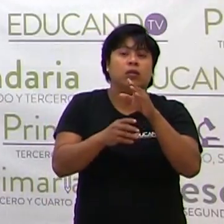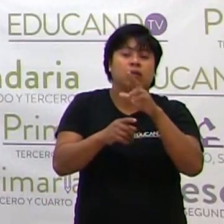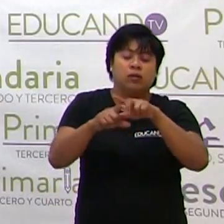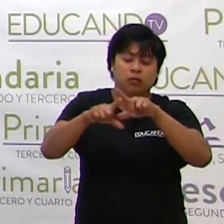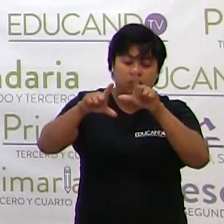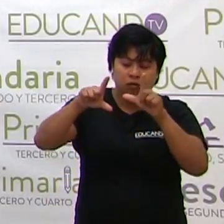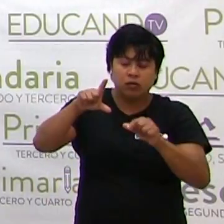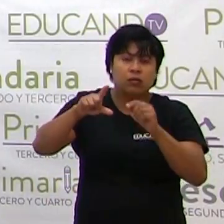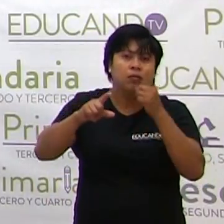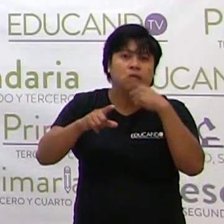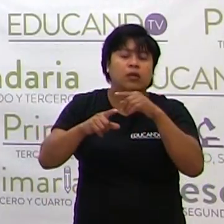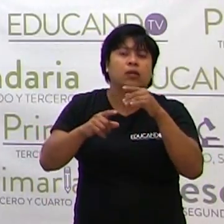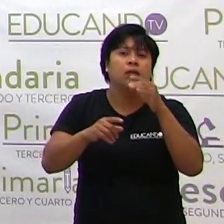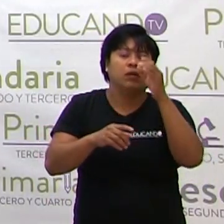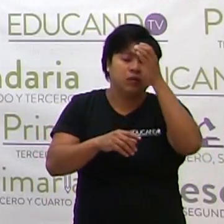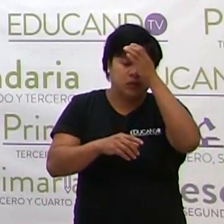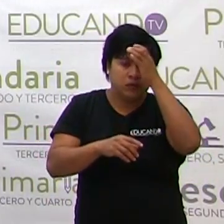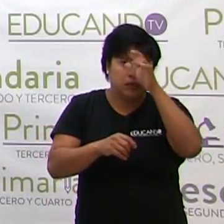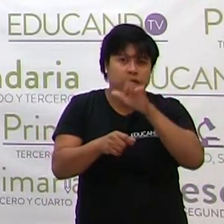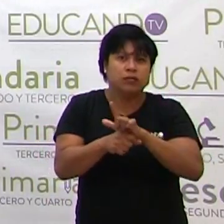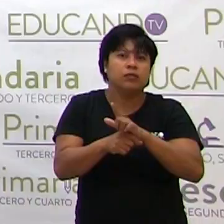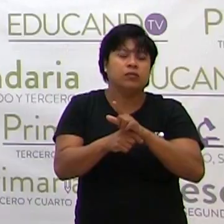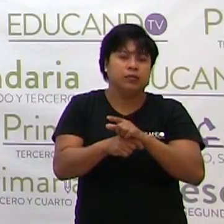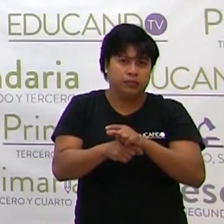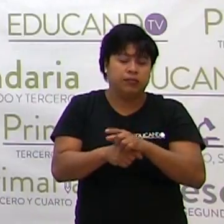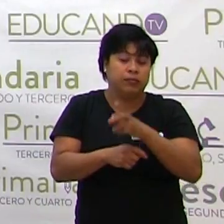la Educación, la Ciencia y la Cultura.